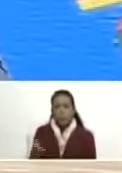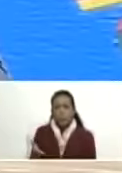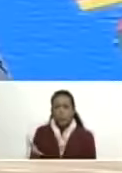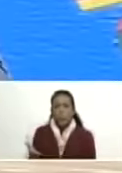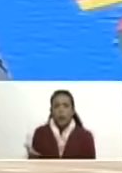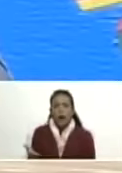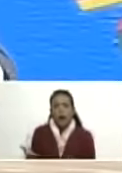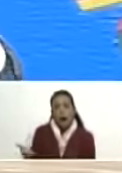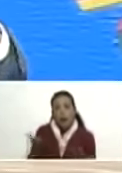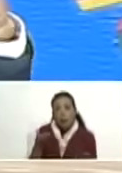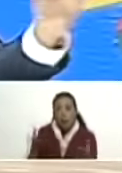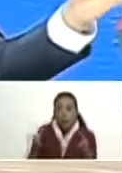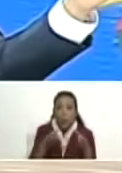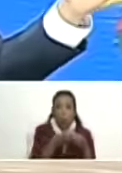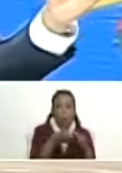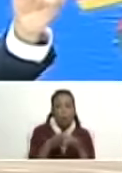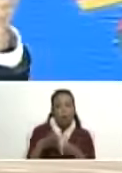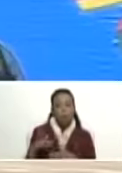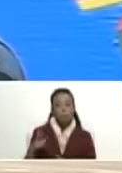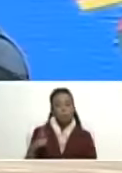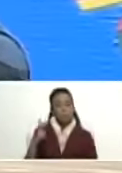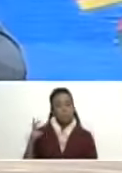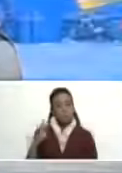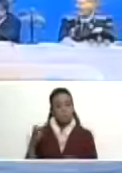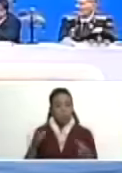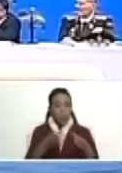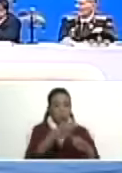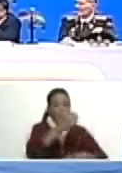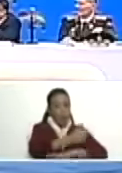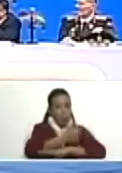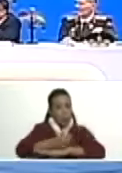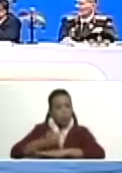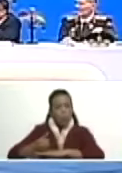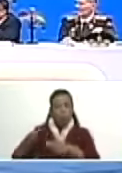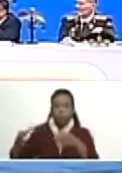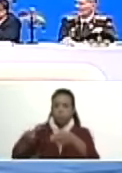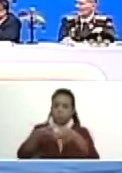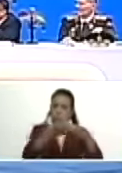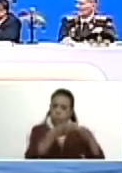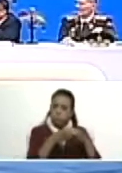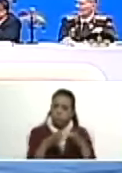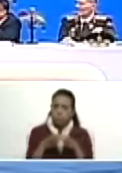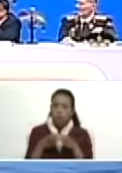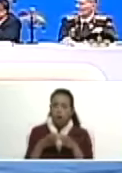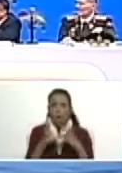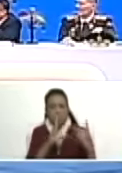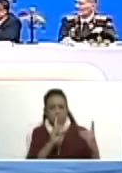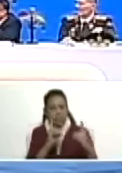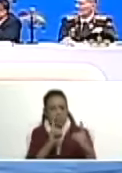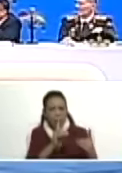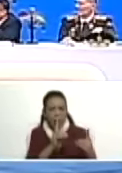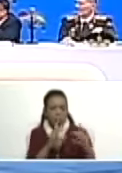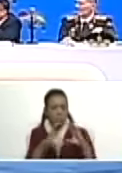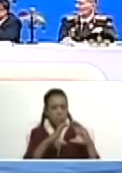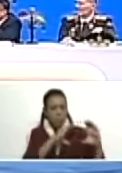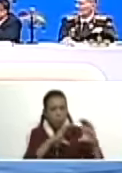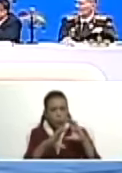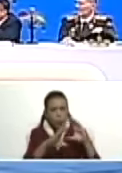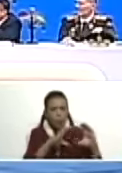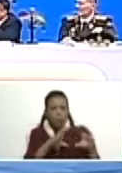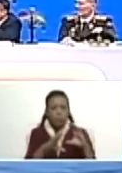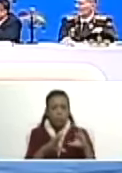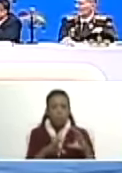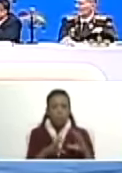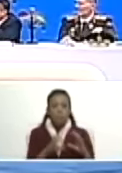Se estaban dando reuniones diplomáticas, se dieron reuniones intensas para